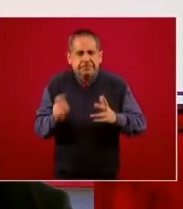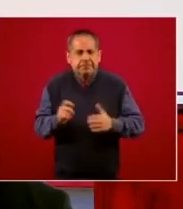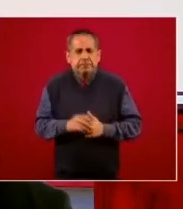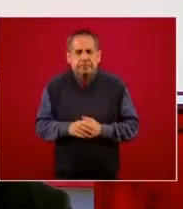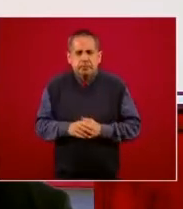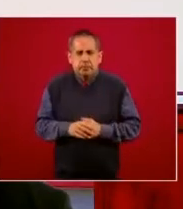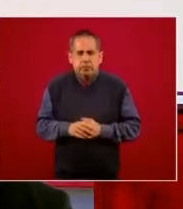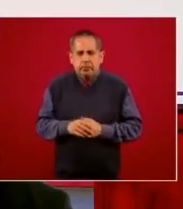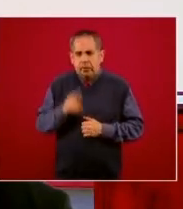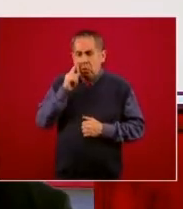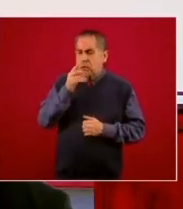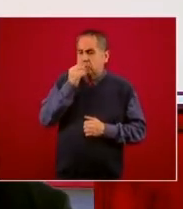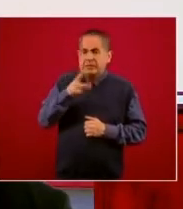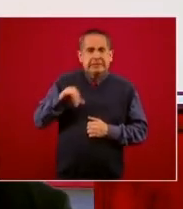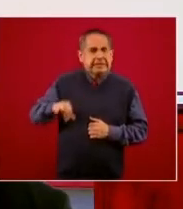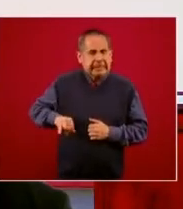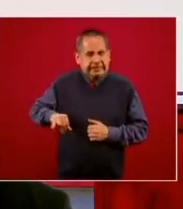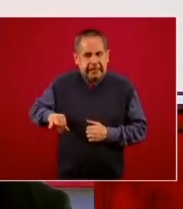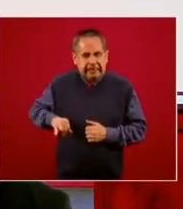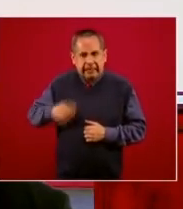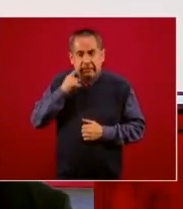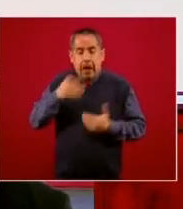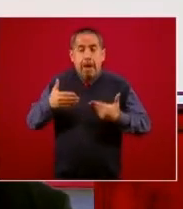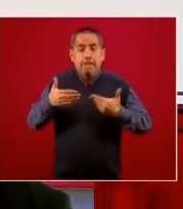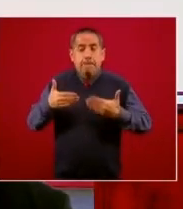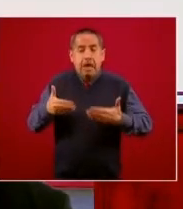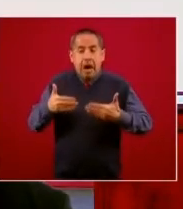vemos un dato interesante. Panamá,